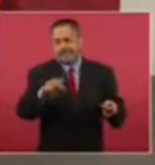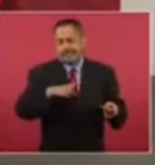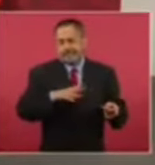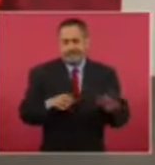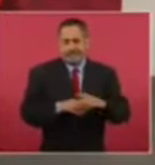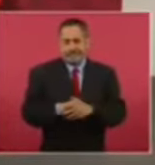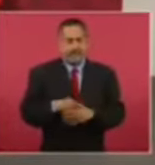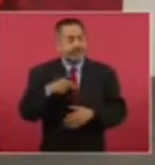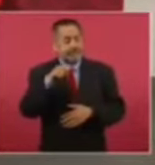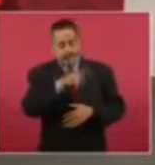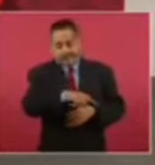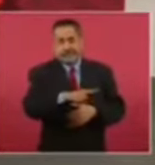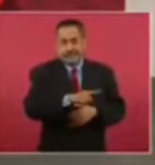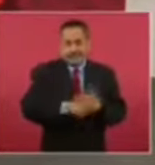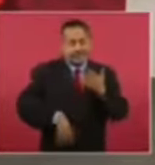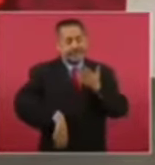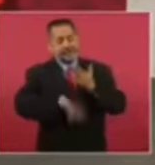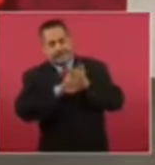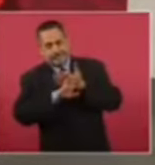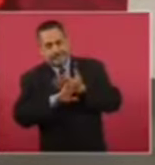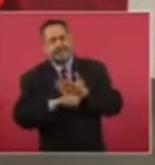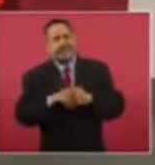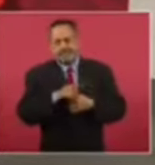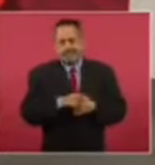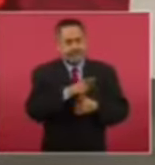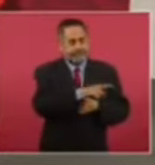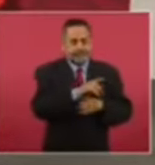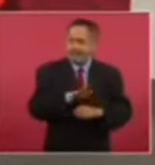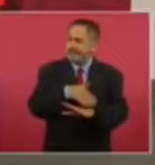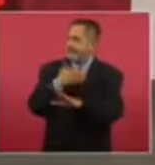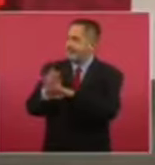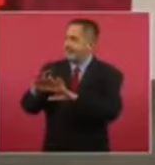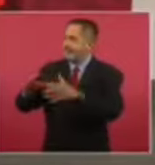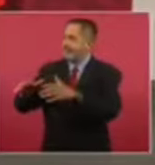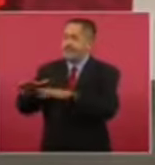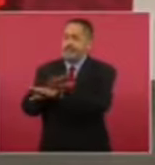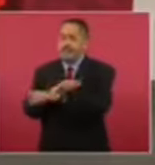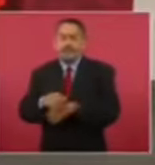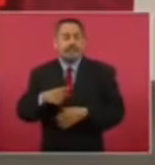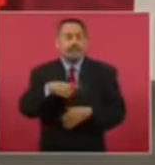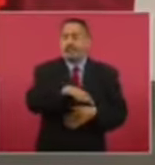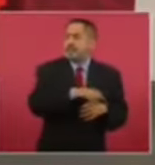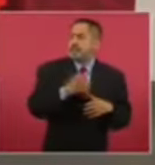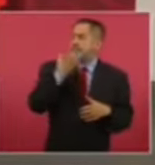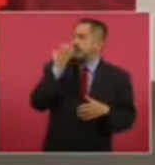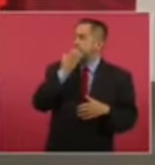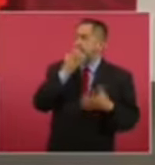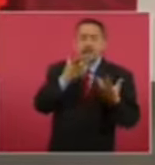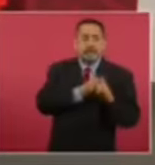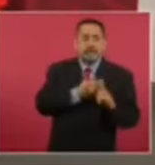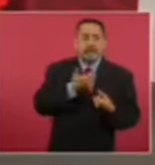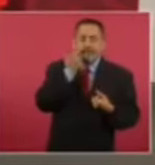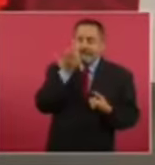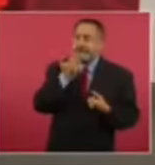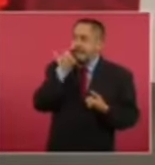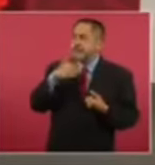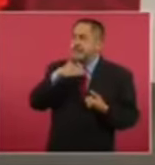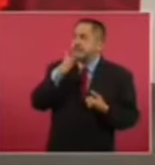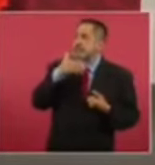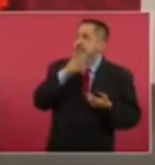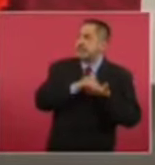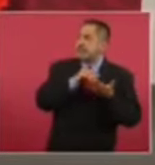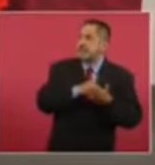están en contra de la transformación, están a favor del régimen de corrupción,